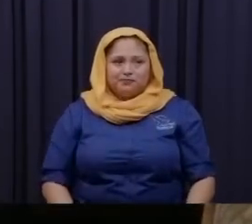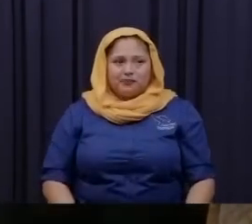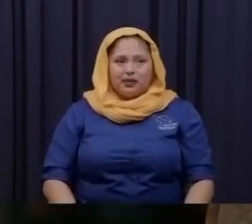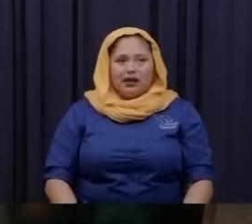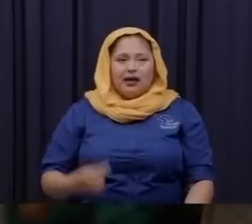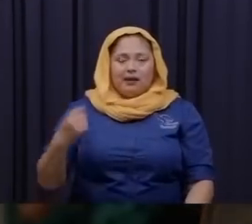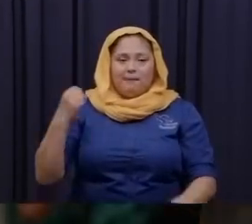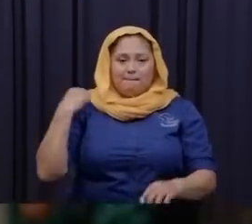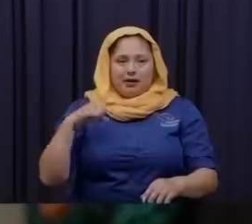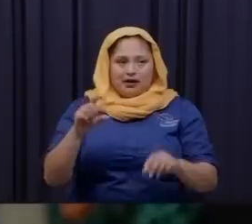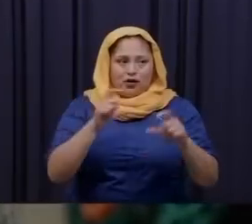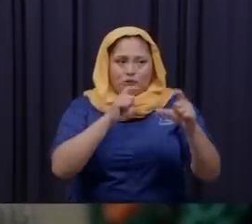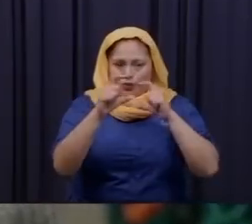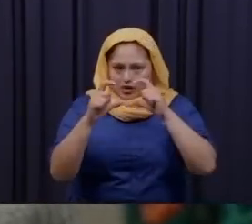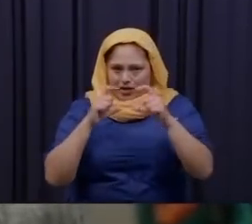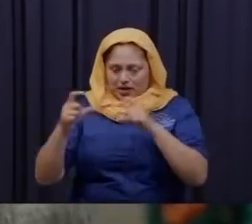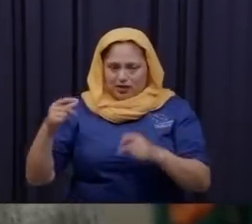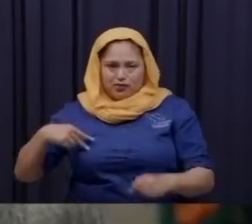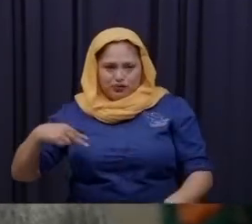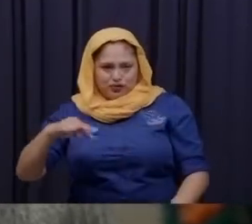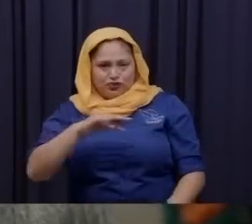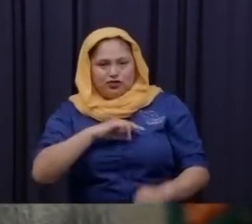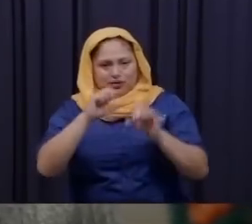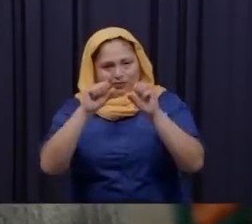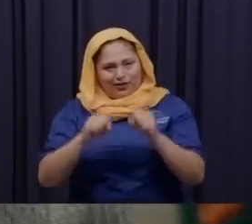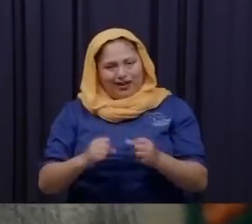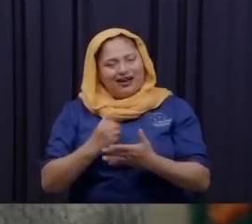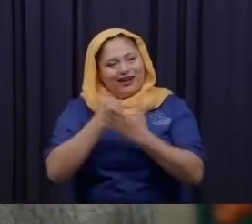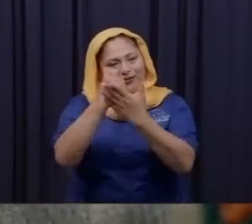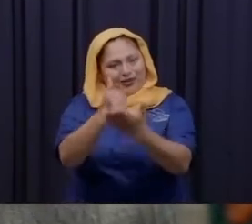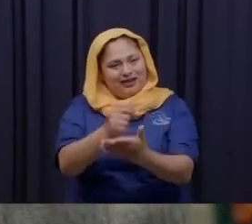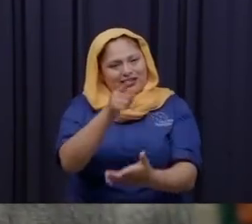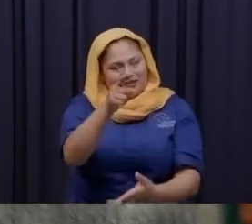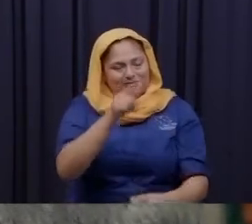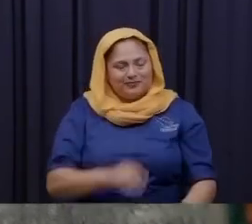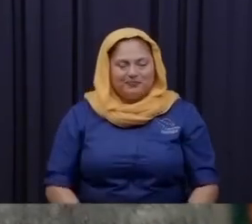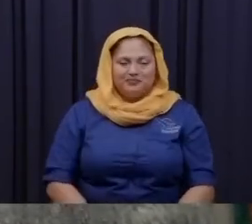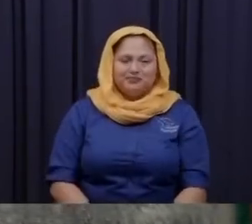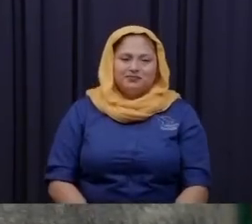venir y decirle al Señor: te necesito en mi vida?